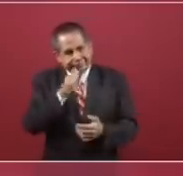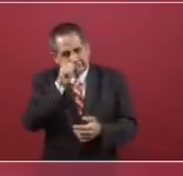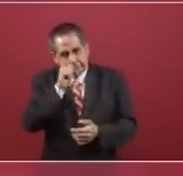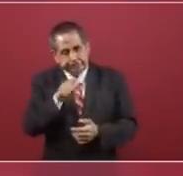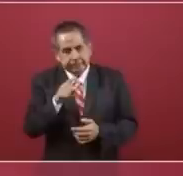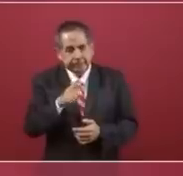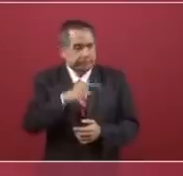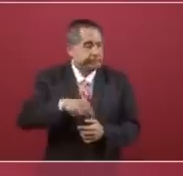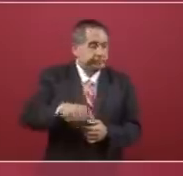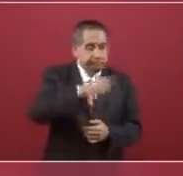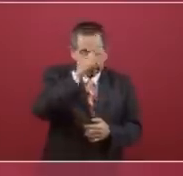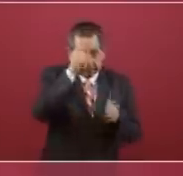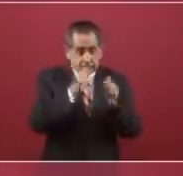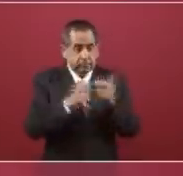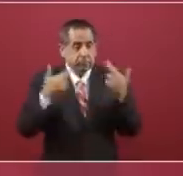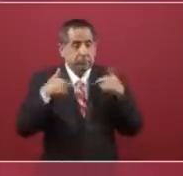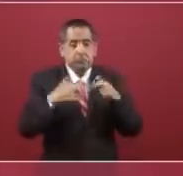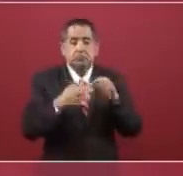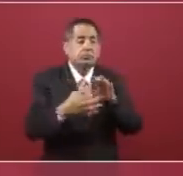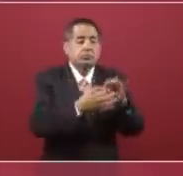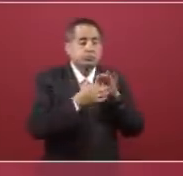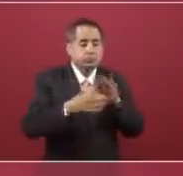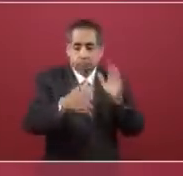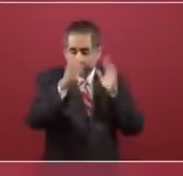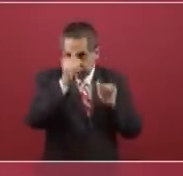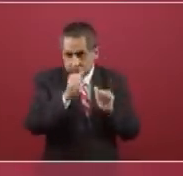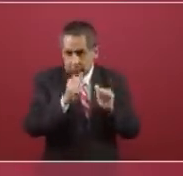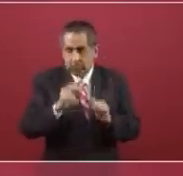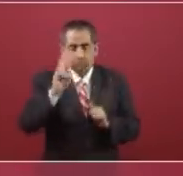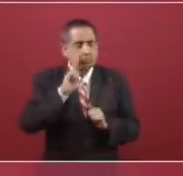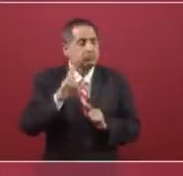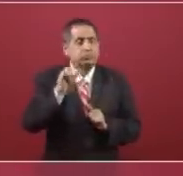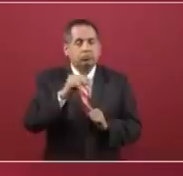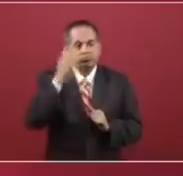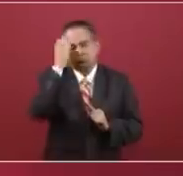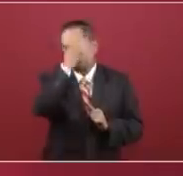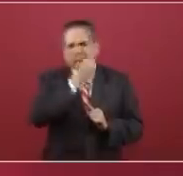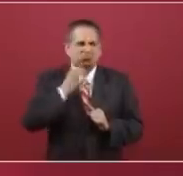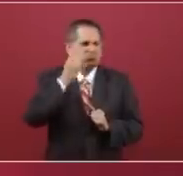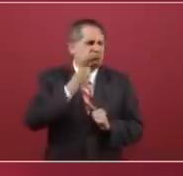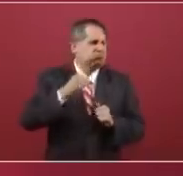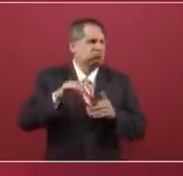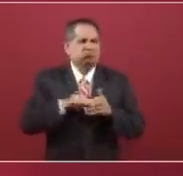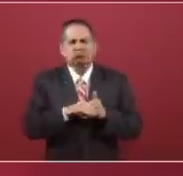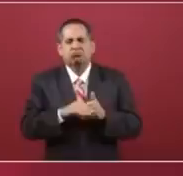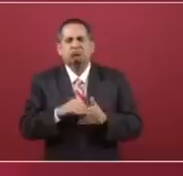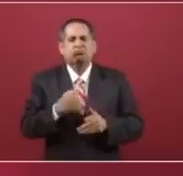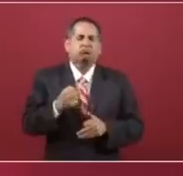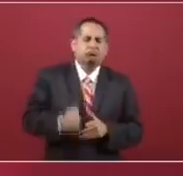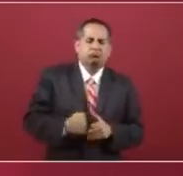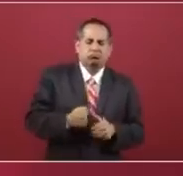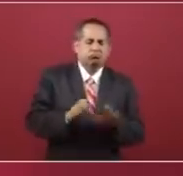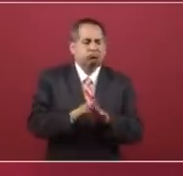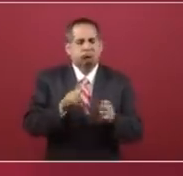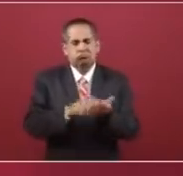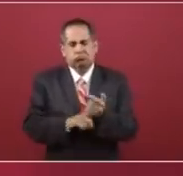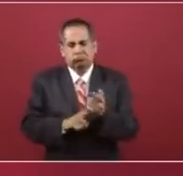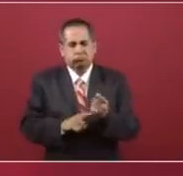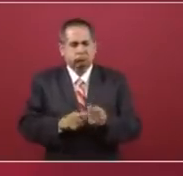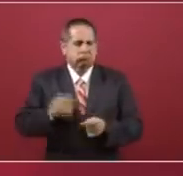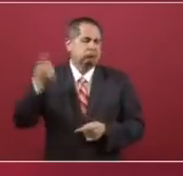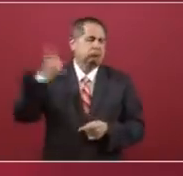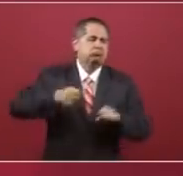de común acuerdo con el maestro pero no evaluaciones, no actuar de manera